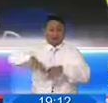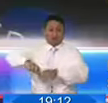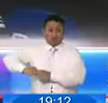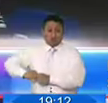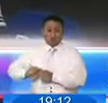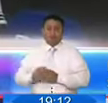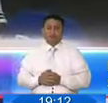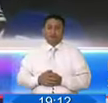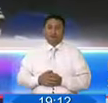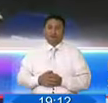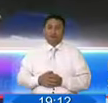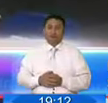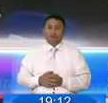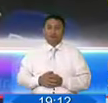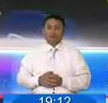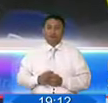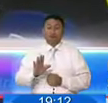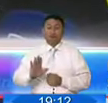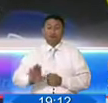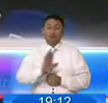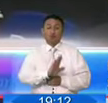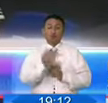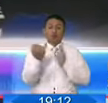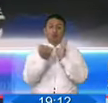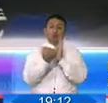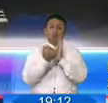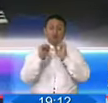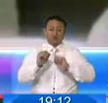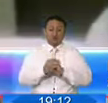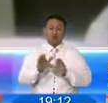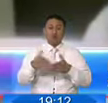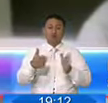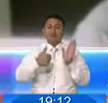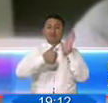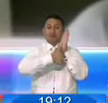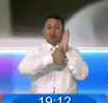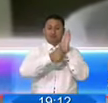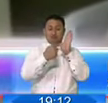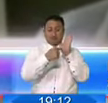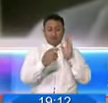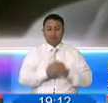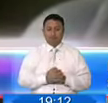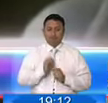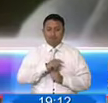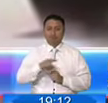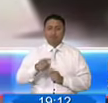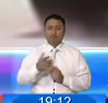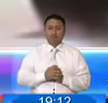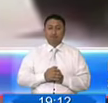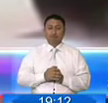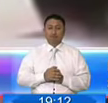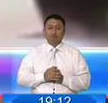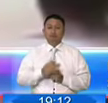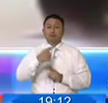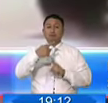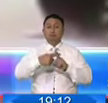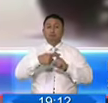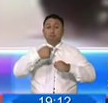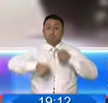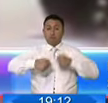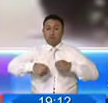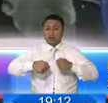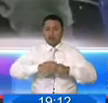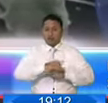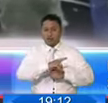la identidad se confirma por dactiloscopia los compatriotas de habrían sido asesinados entre los primeros días del mes de mayo